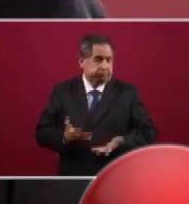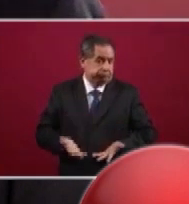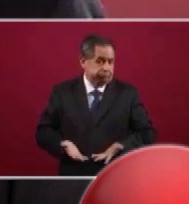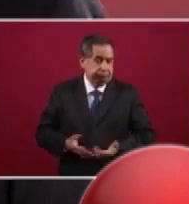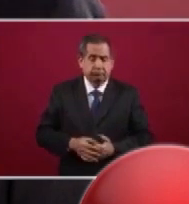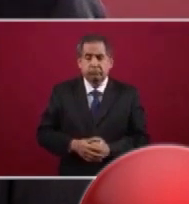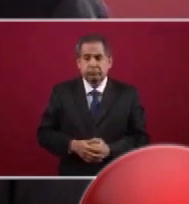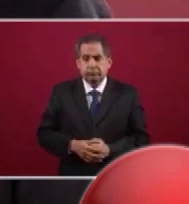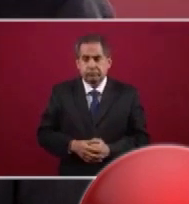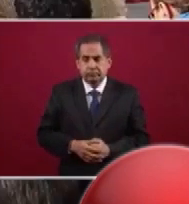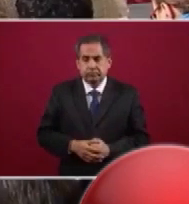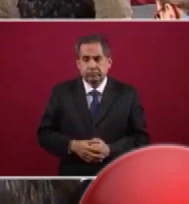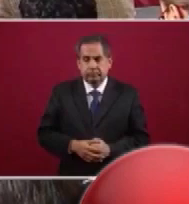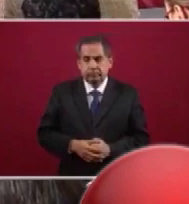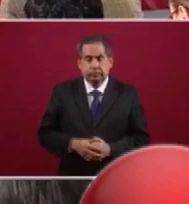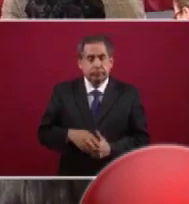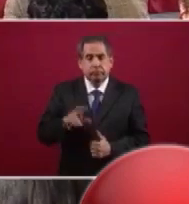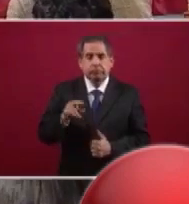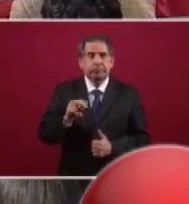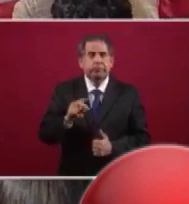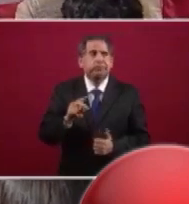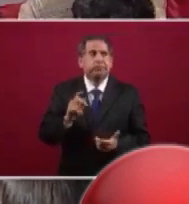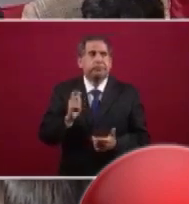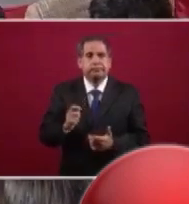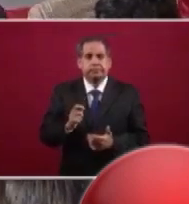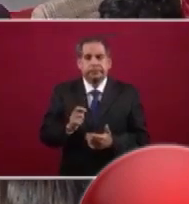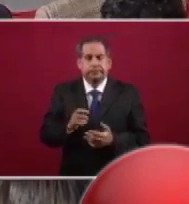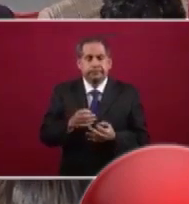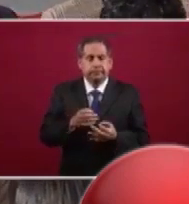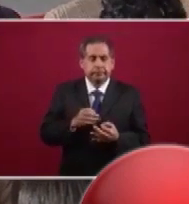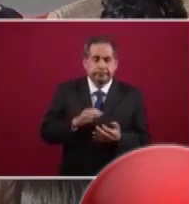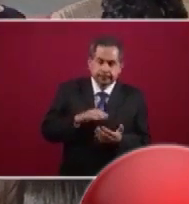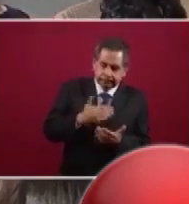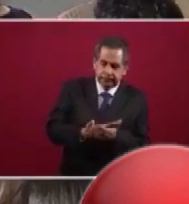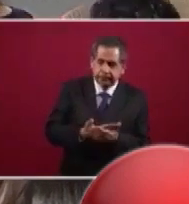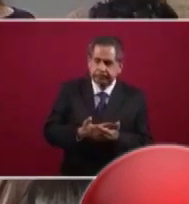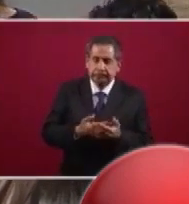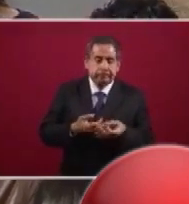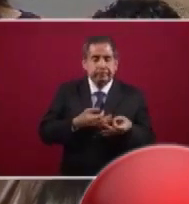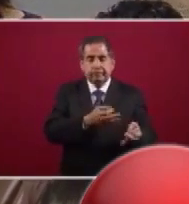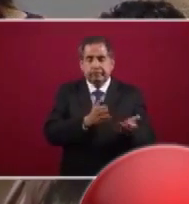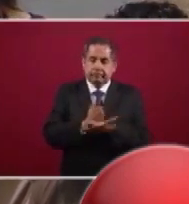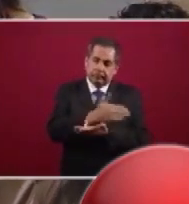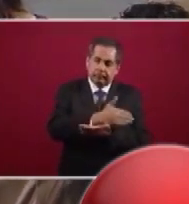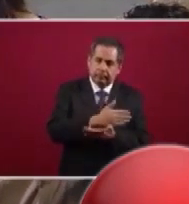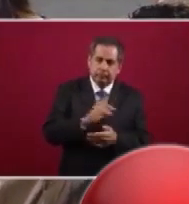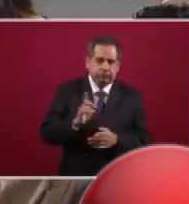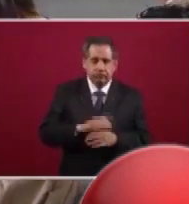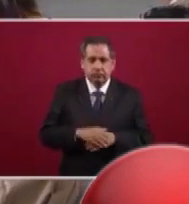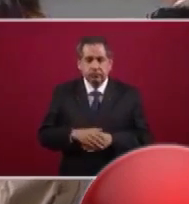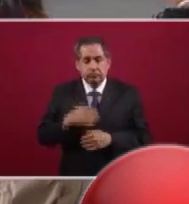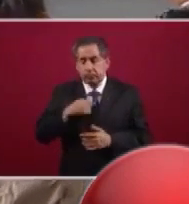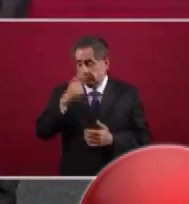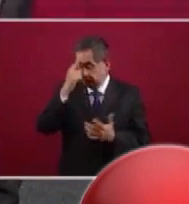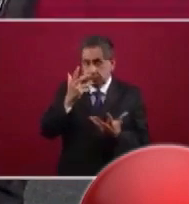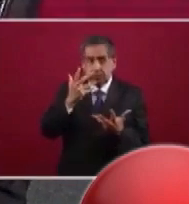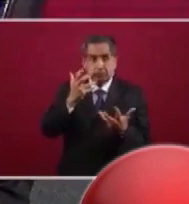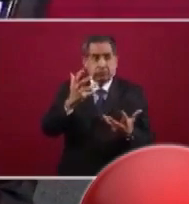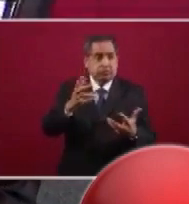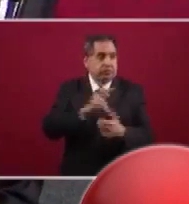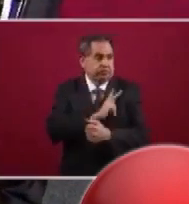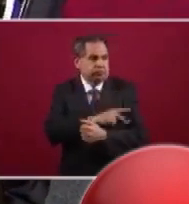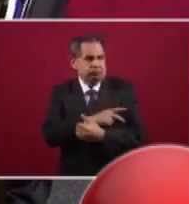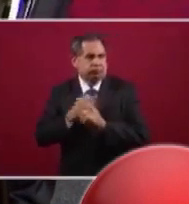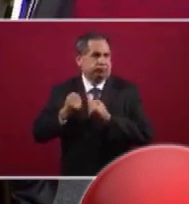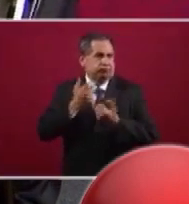De no caer en la tentación de la búsqueda del poder por el poder